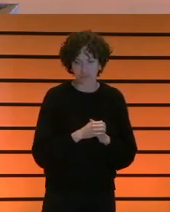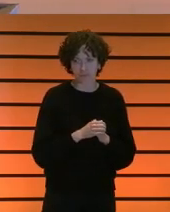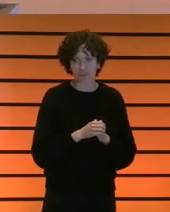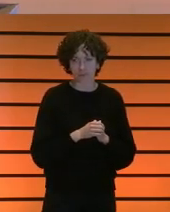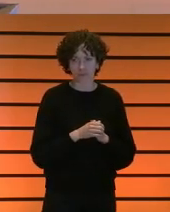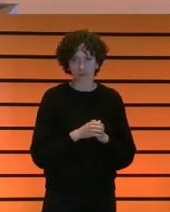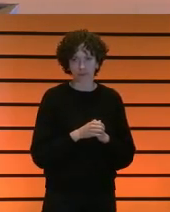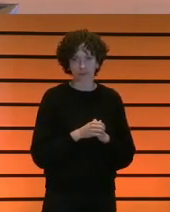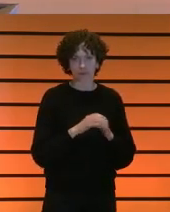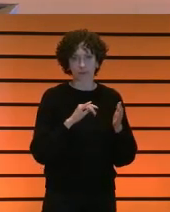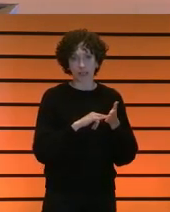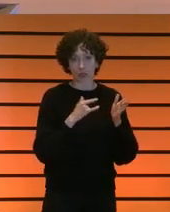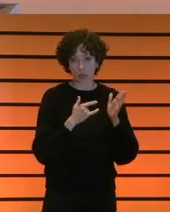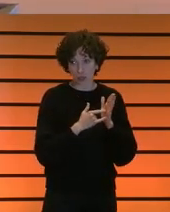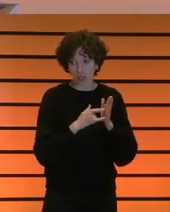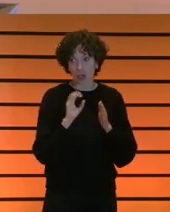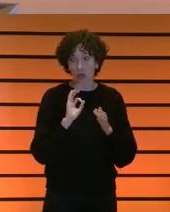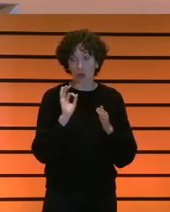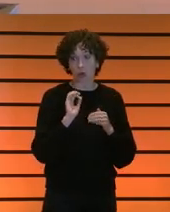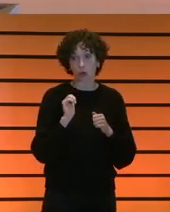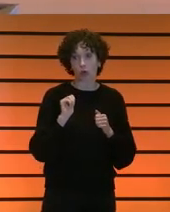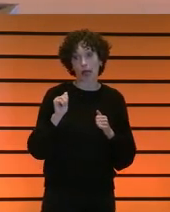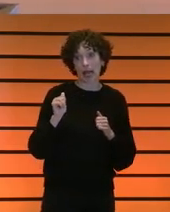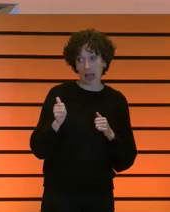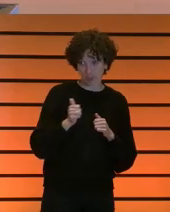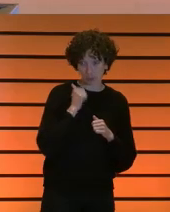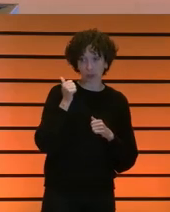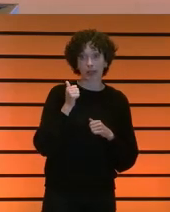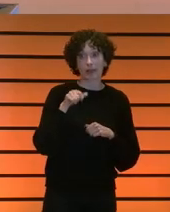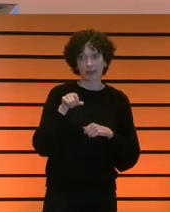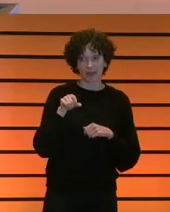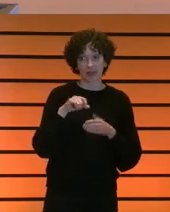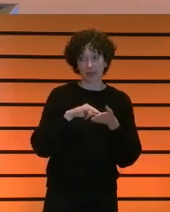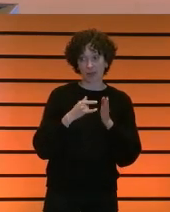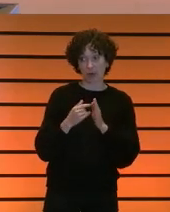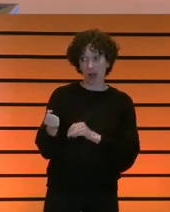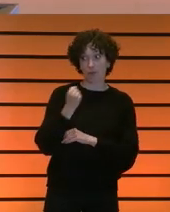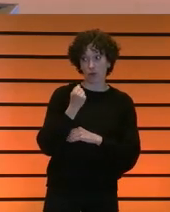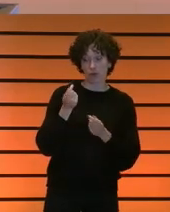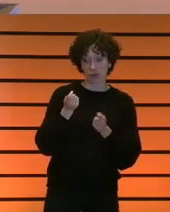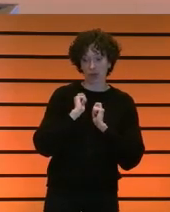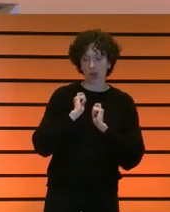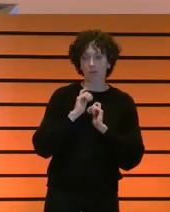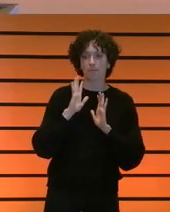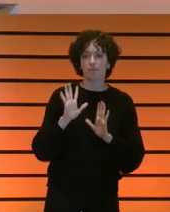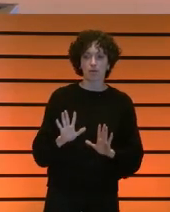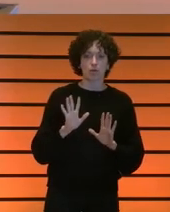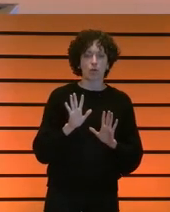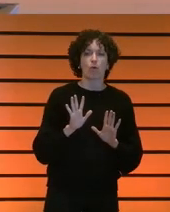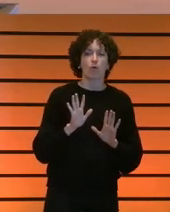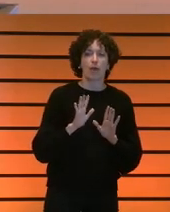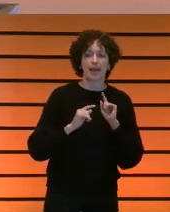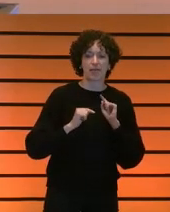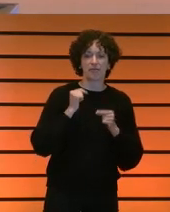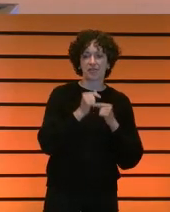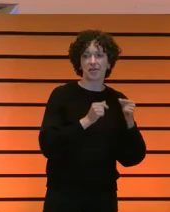adecuada la tecnología las oportunidades de los apoyos que nos ofrece la tecnología en nuestro